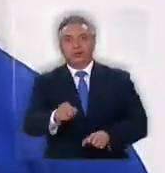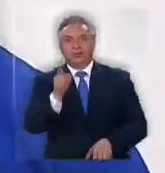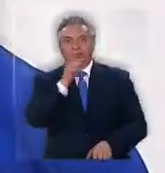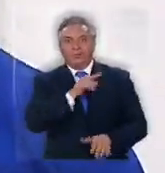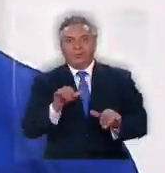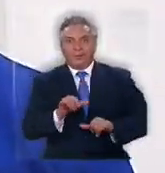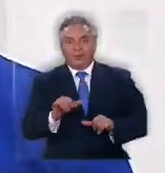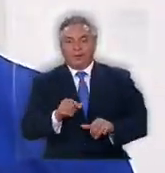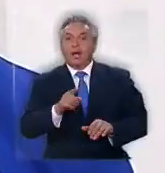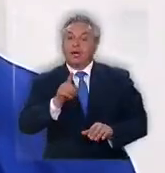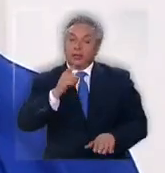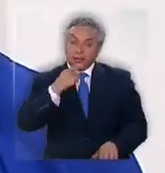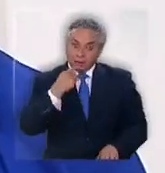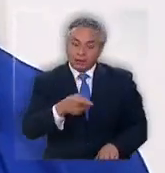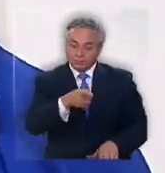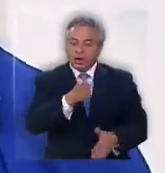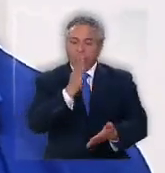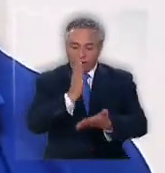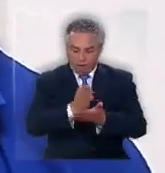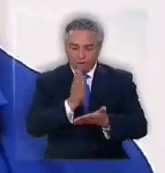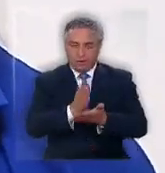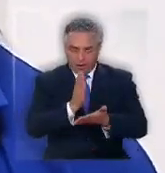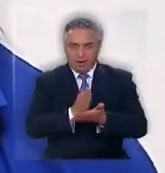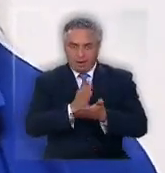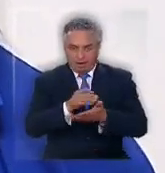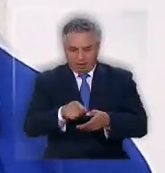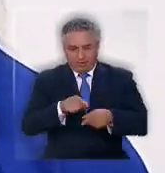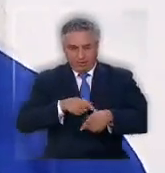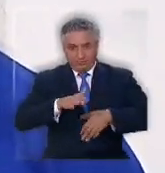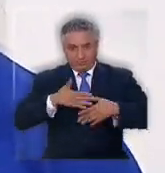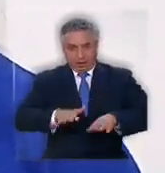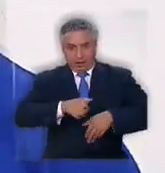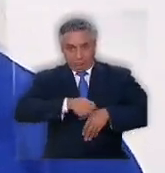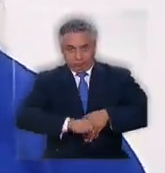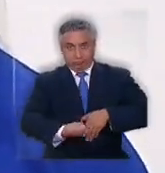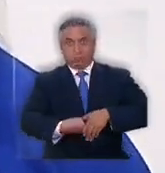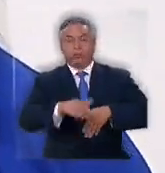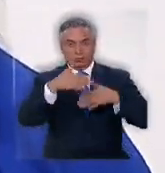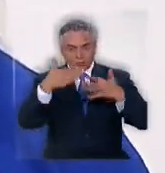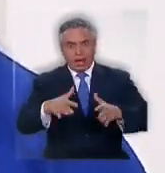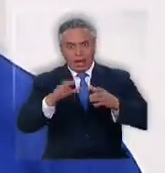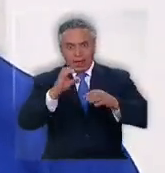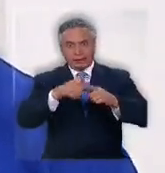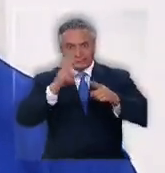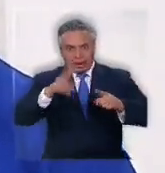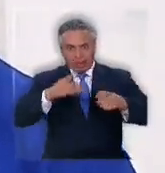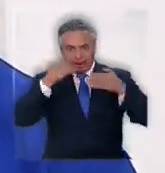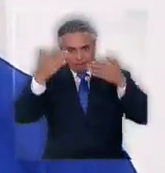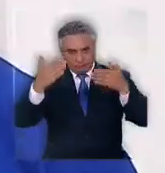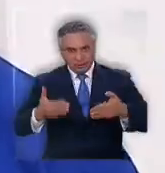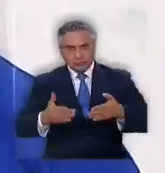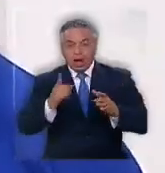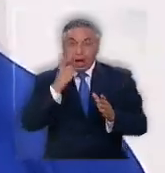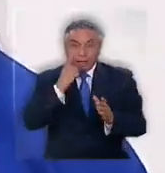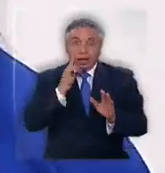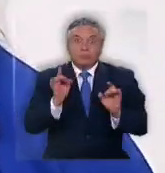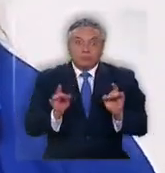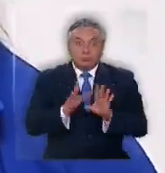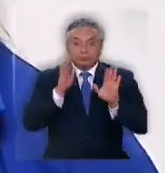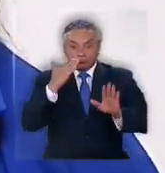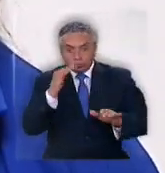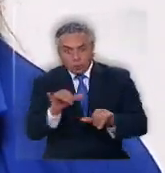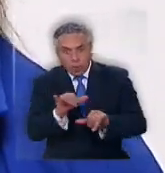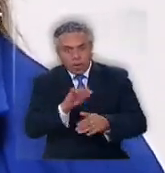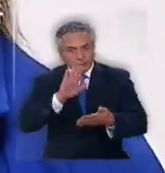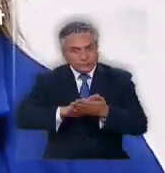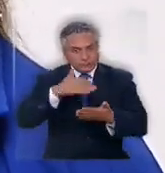normas obligan al momento el nacimiento a parte de examinarlo hacer un buen examen físico determinar algunas complicaciones que pueda tener tipo